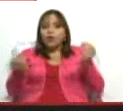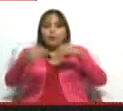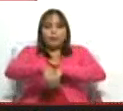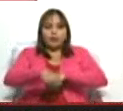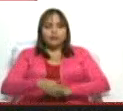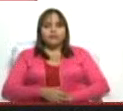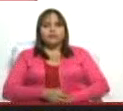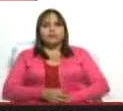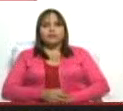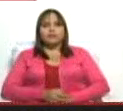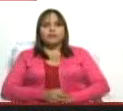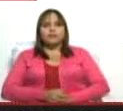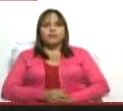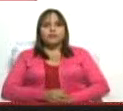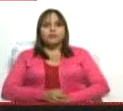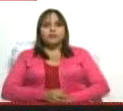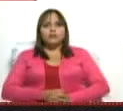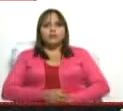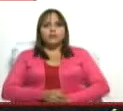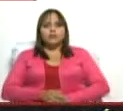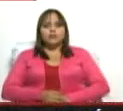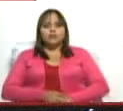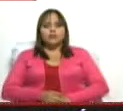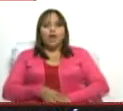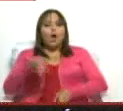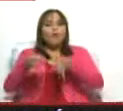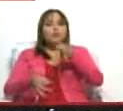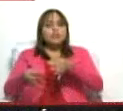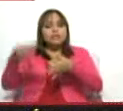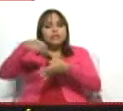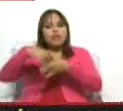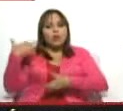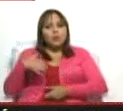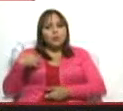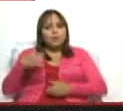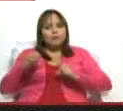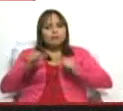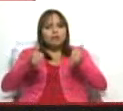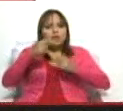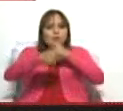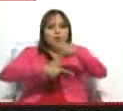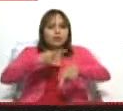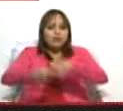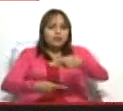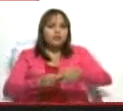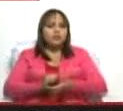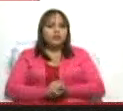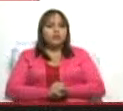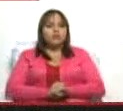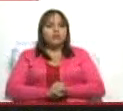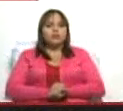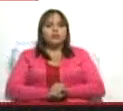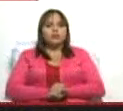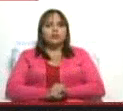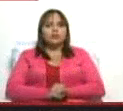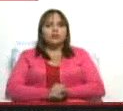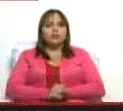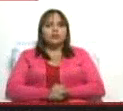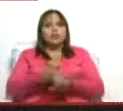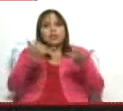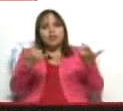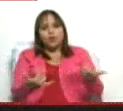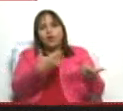Poder que manda en Argentina, el Poder Judicial, comenzó este proceso, y ahora con el